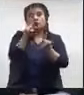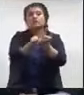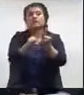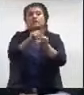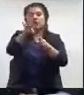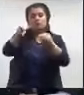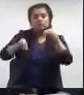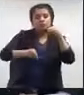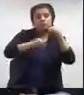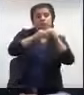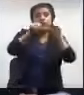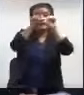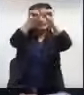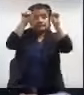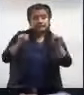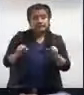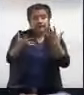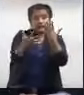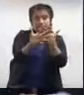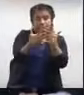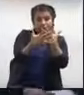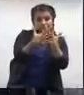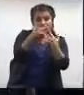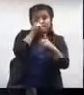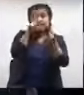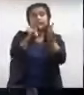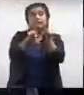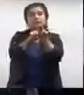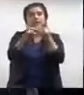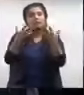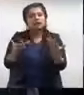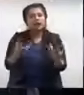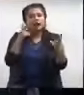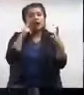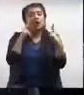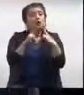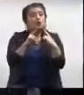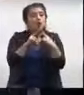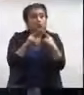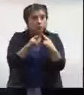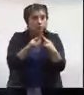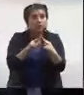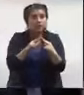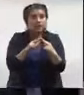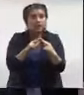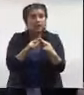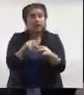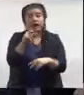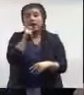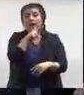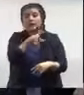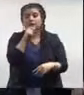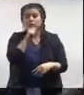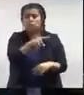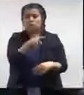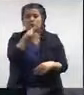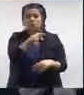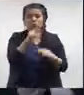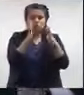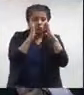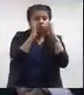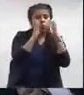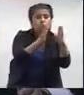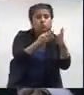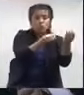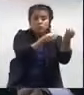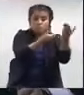asignados al sistema penitenciario y dar seguimiento a las denuncias